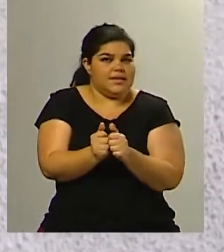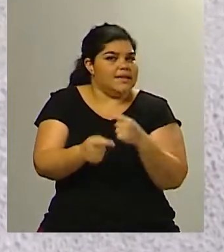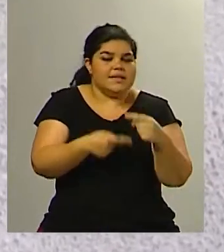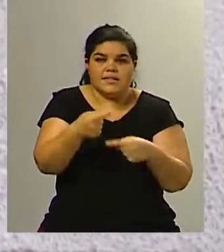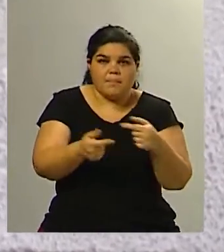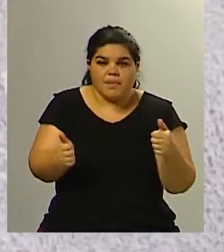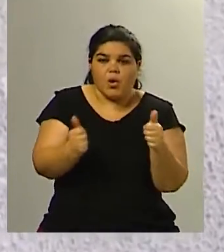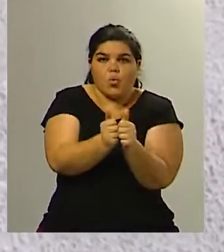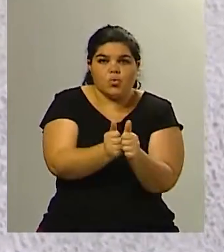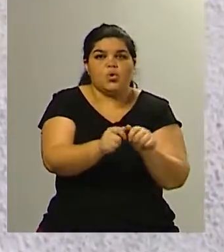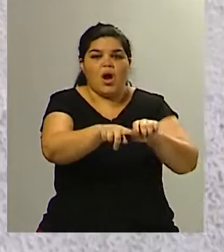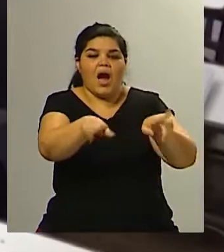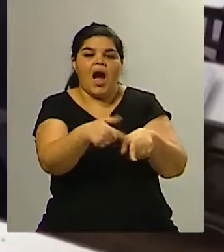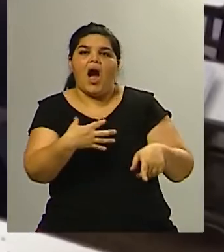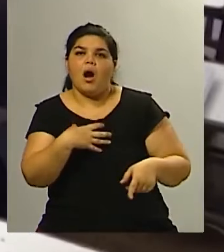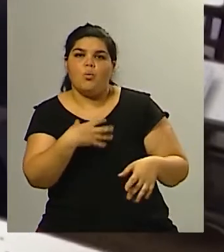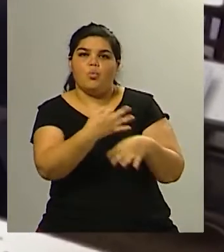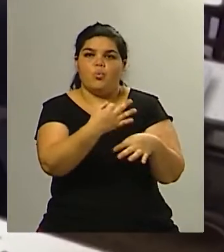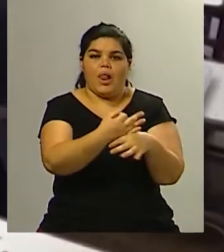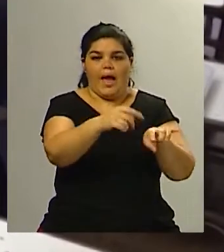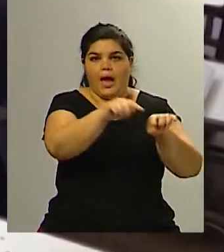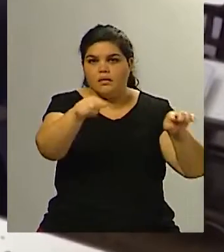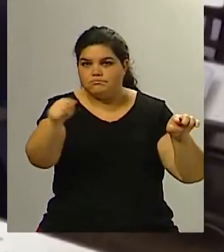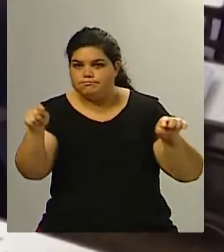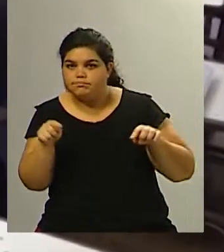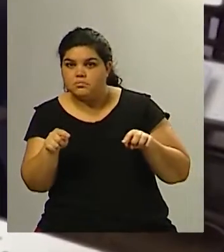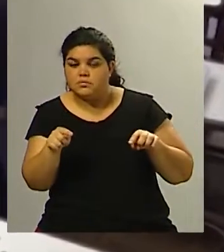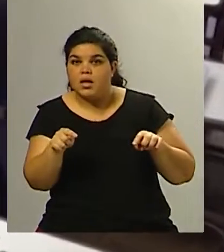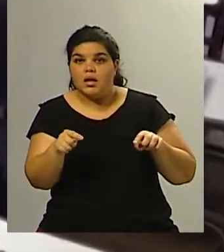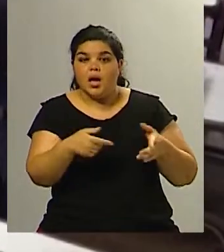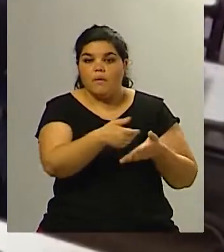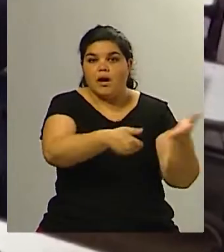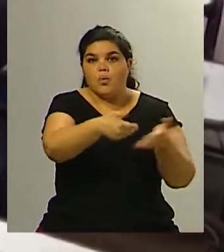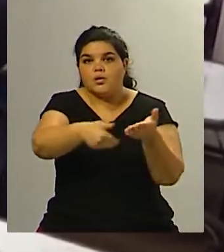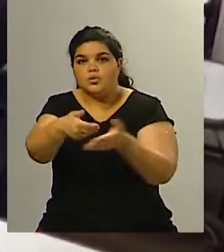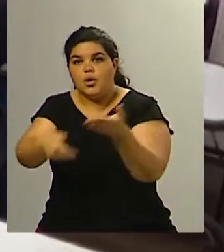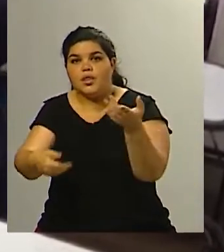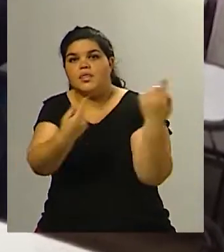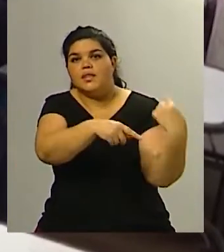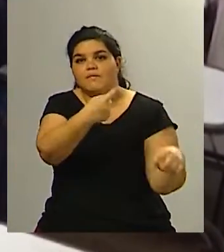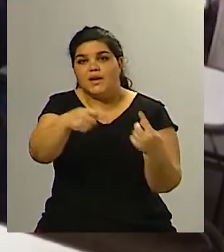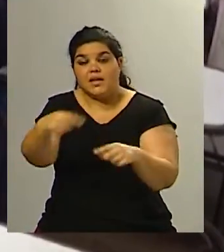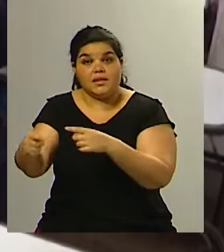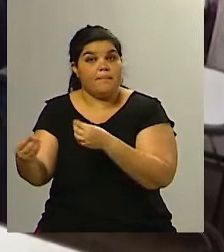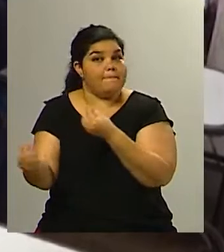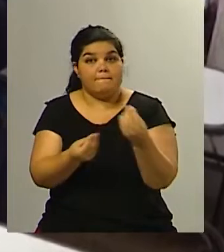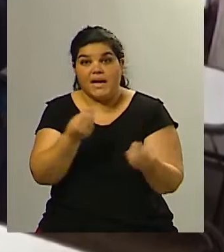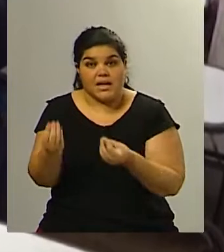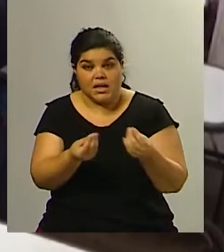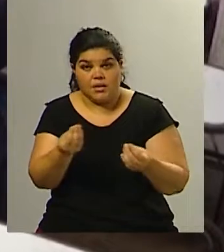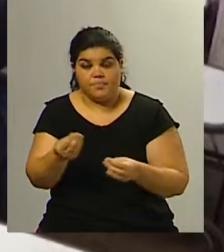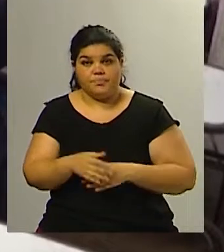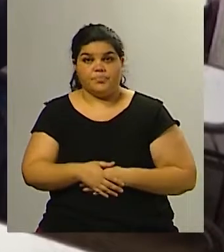en el territorio con diferentes evaluaciones a cada uno de los actores implicados en el programa para poder ir teniendo